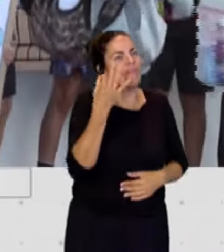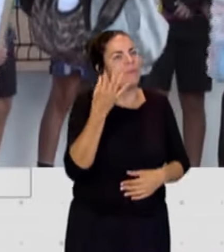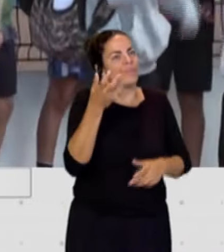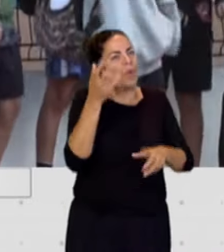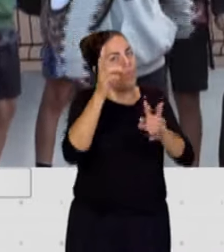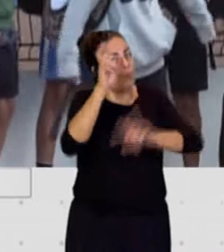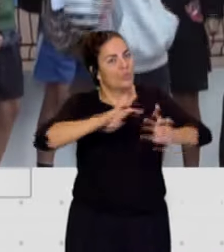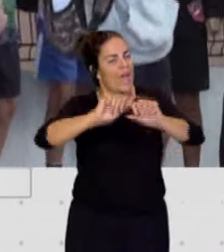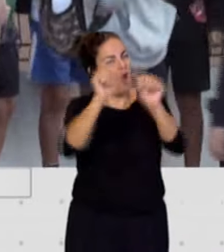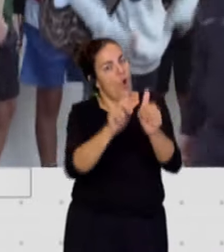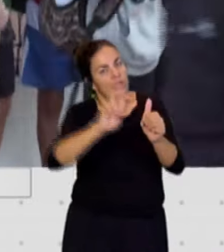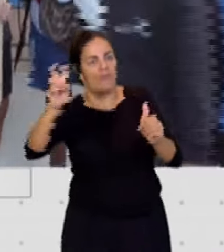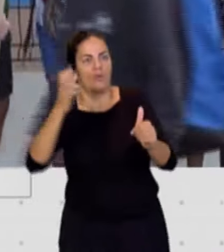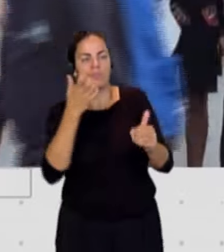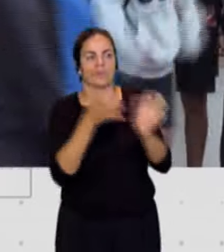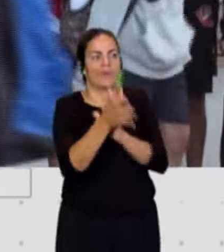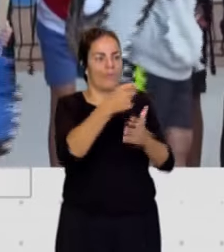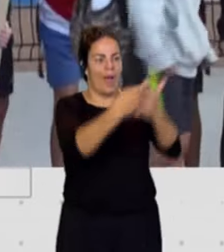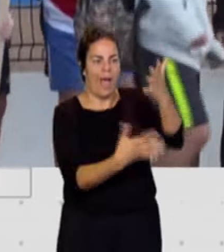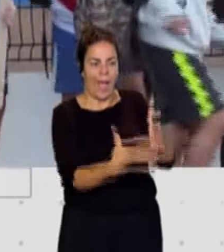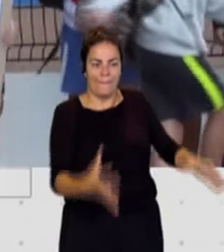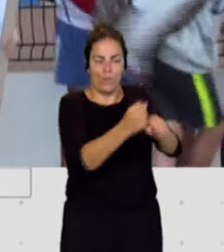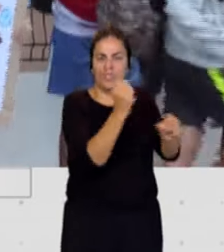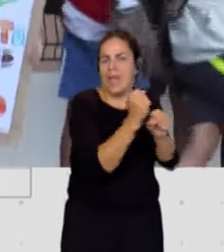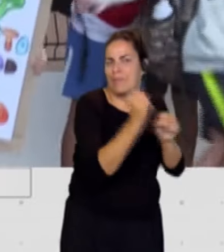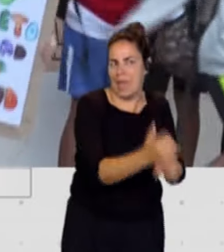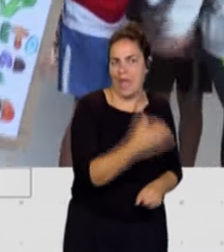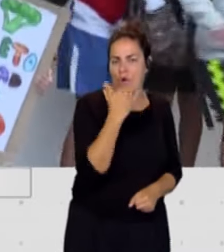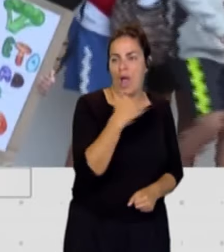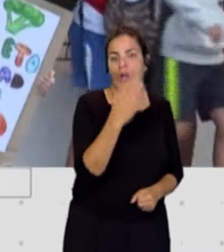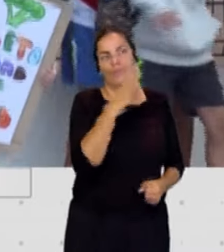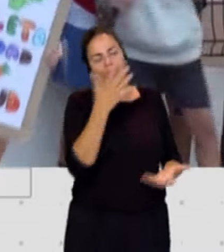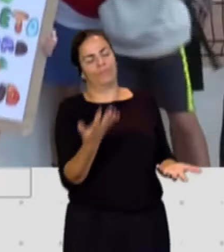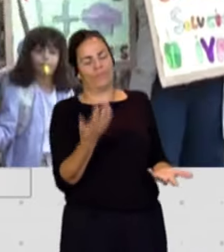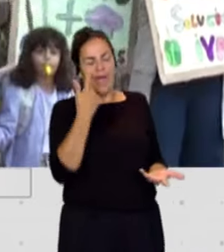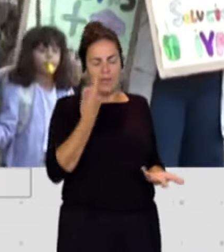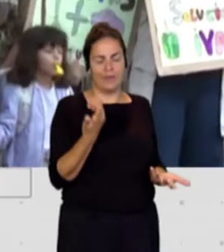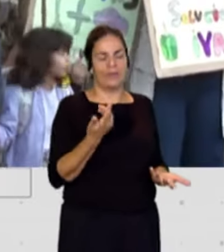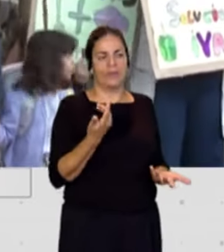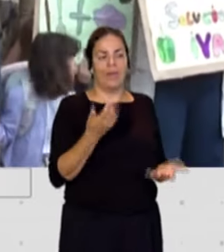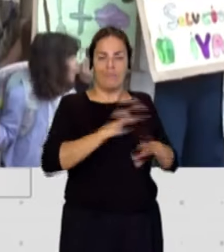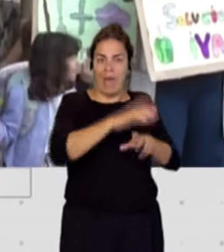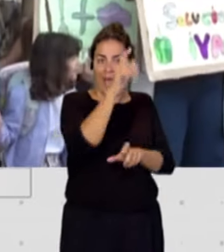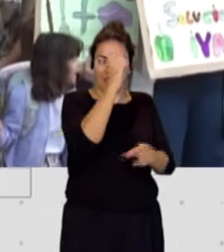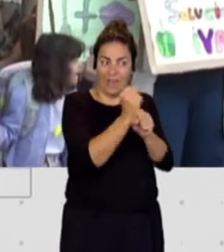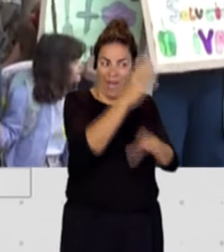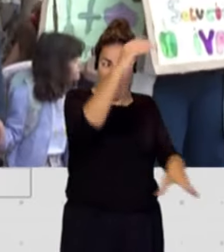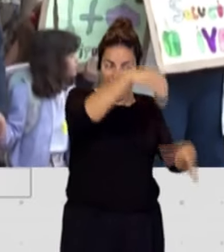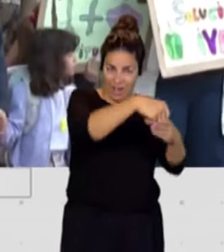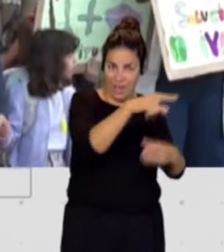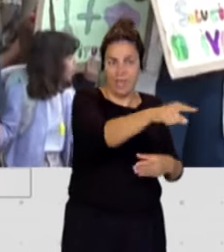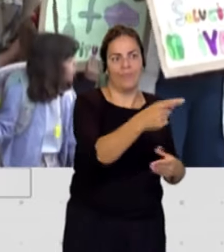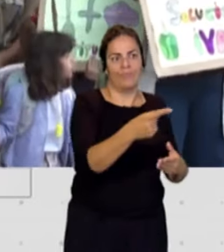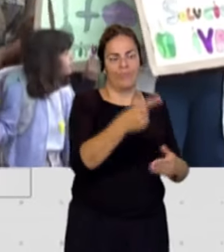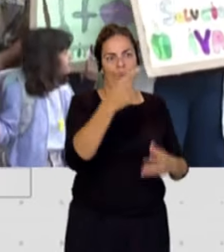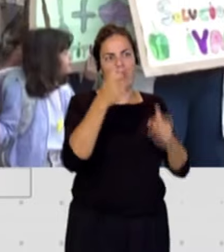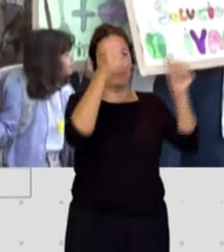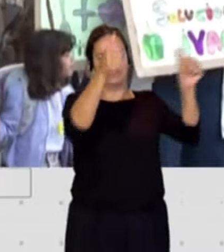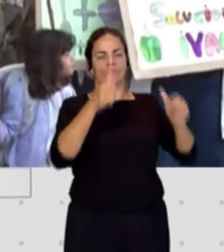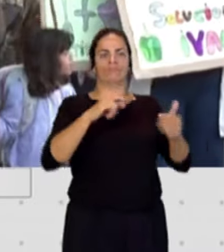no too vamos no es un empleo no no hace falta una ingeniería quiero decir que se puede tener una bolsa de trabajo